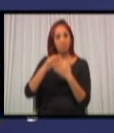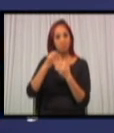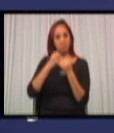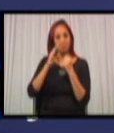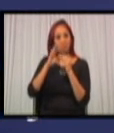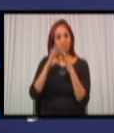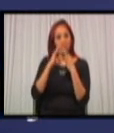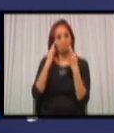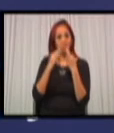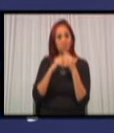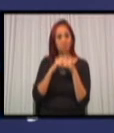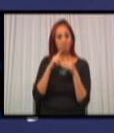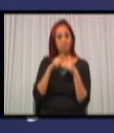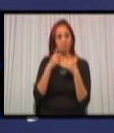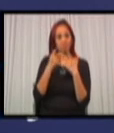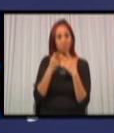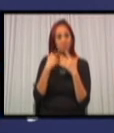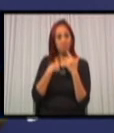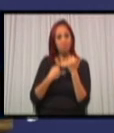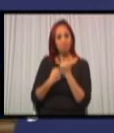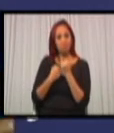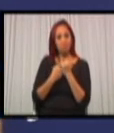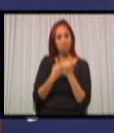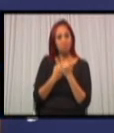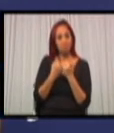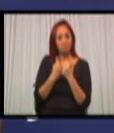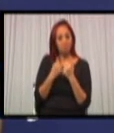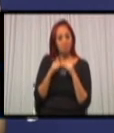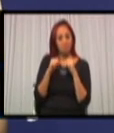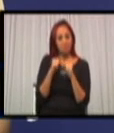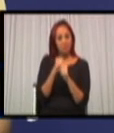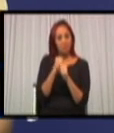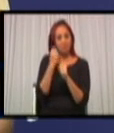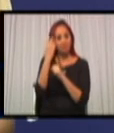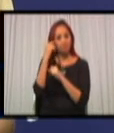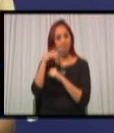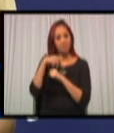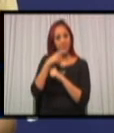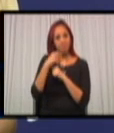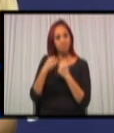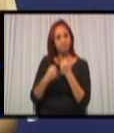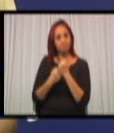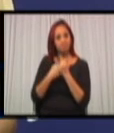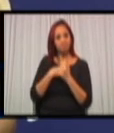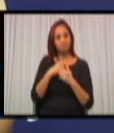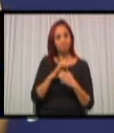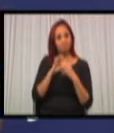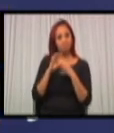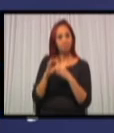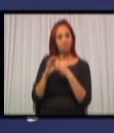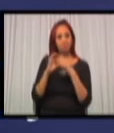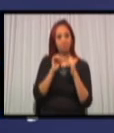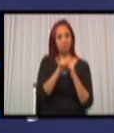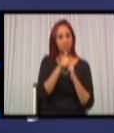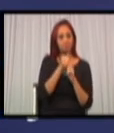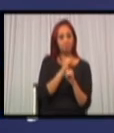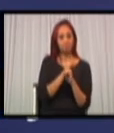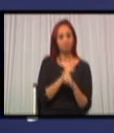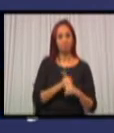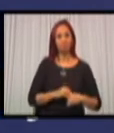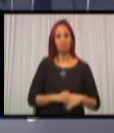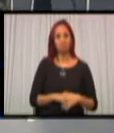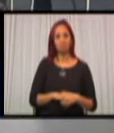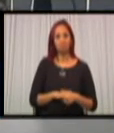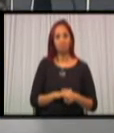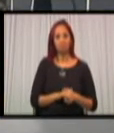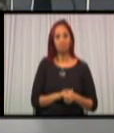familias. Entonces, hay que poner el código municipal a trabajar, porque ahí el alcalde tiene la potestad de hacer alianzas con otras instituciones. Muy